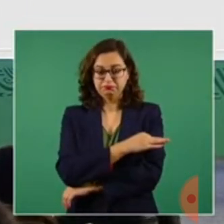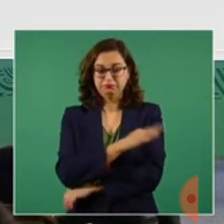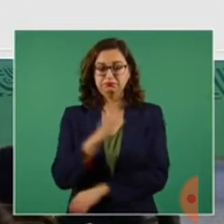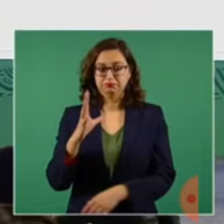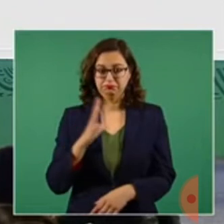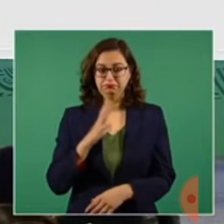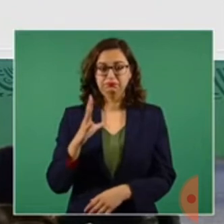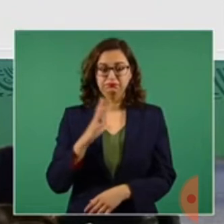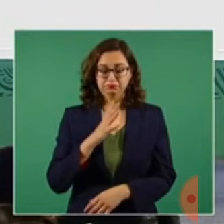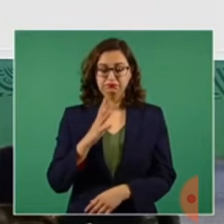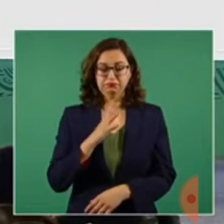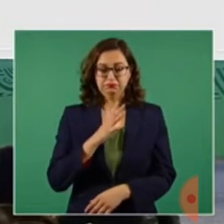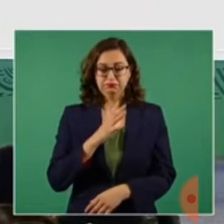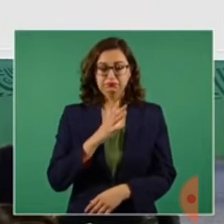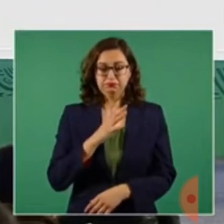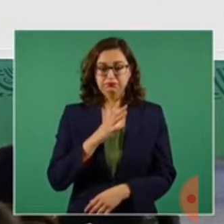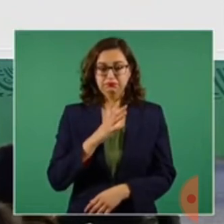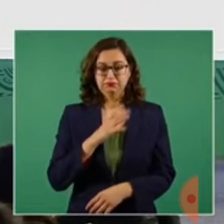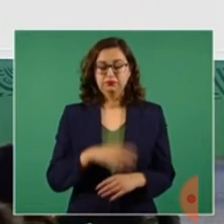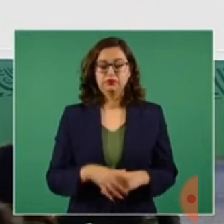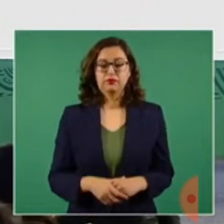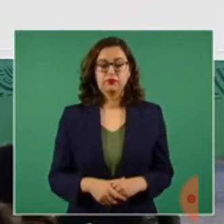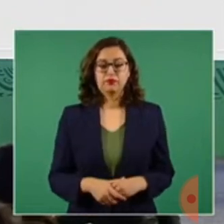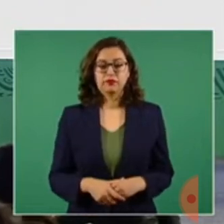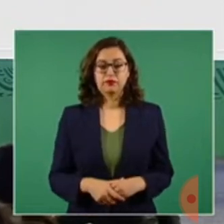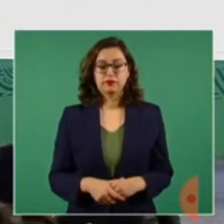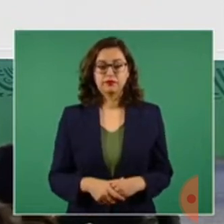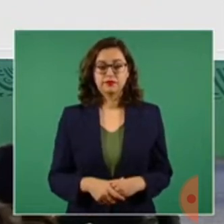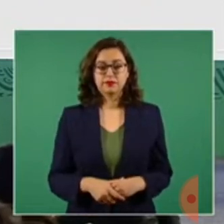han destinado este número,